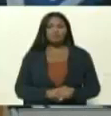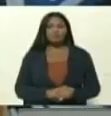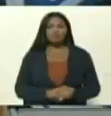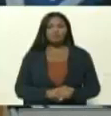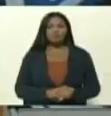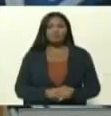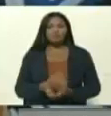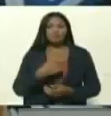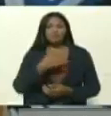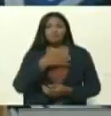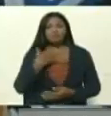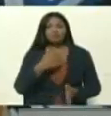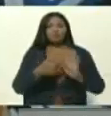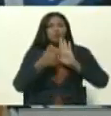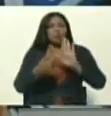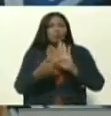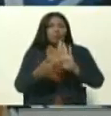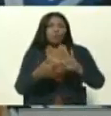Quisiera destacar